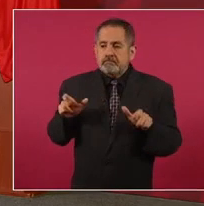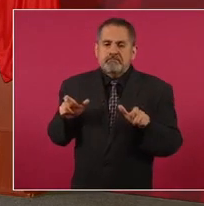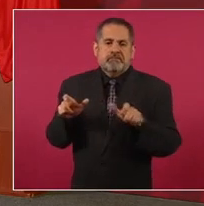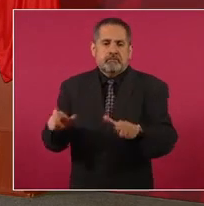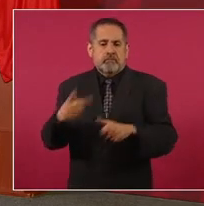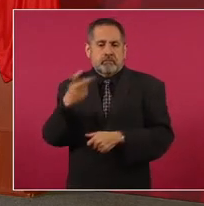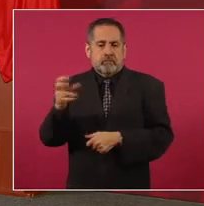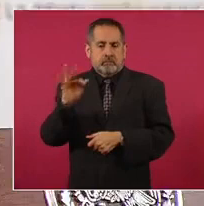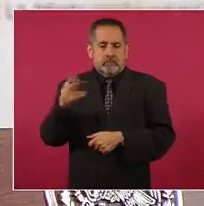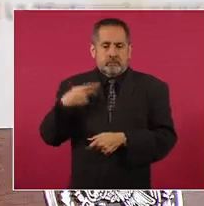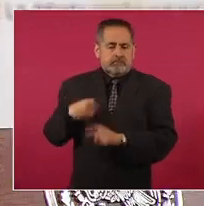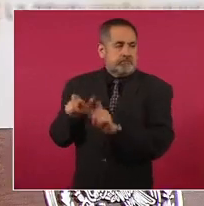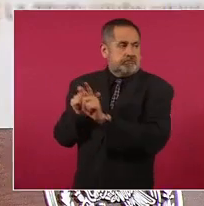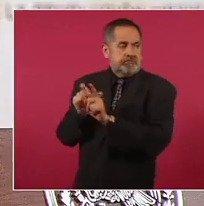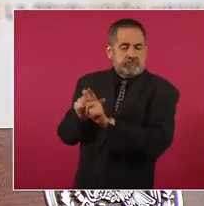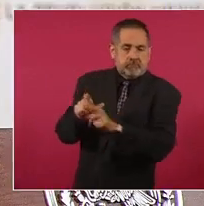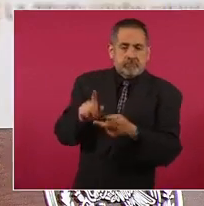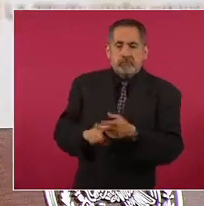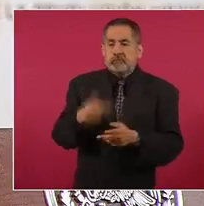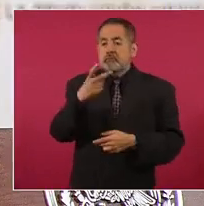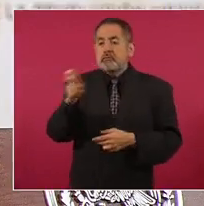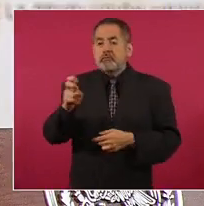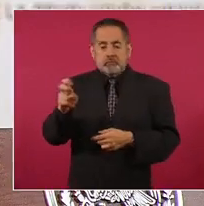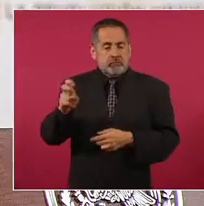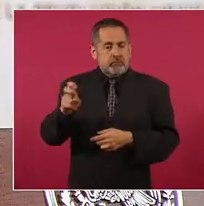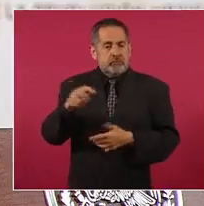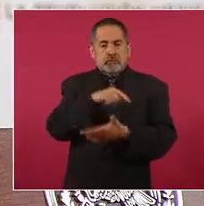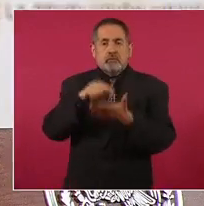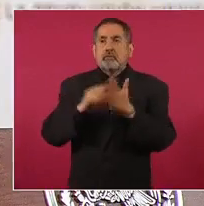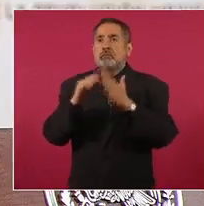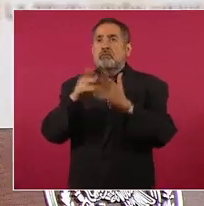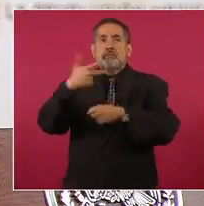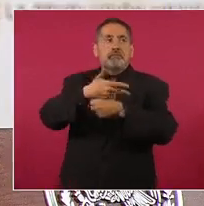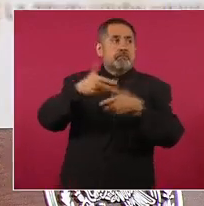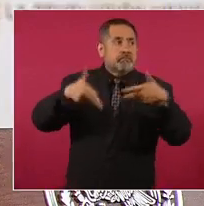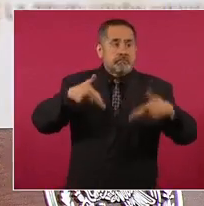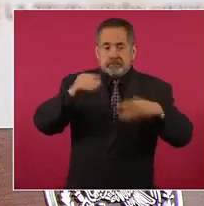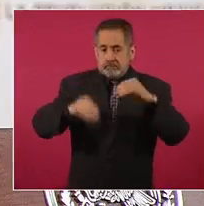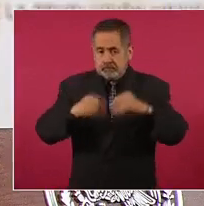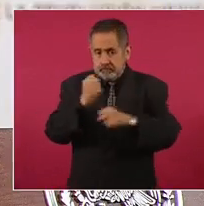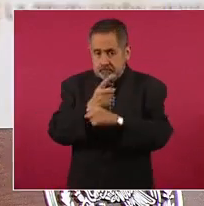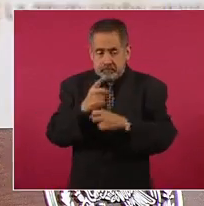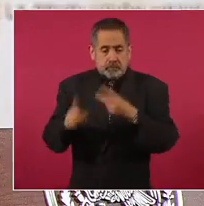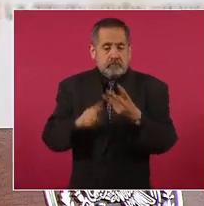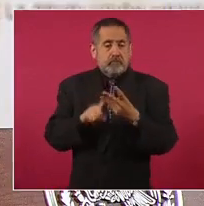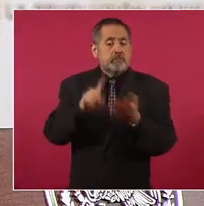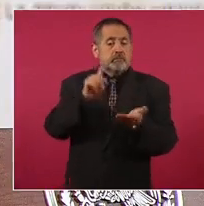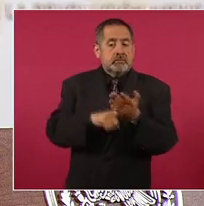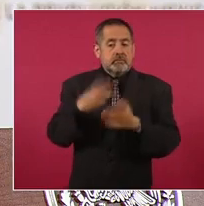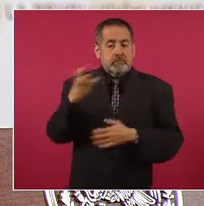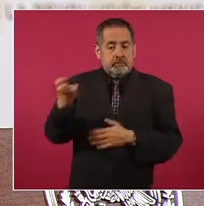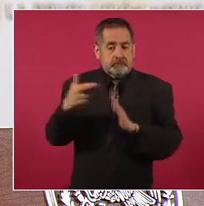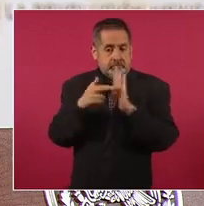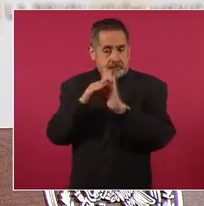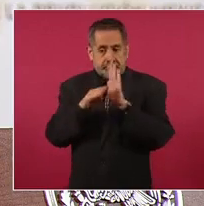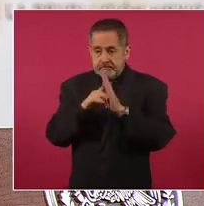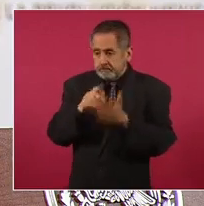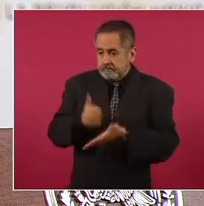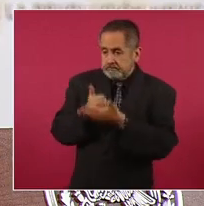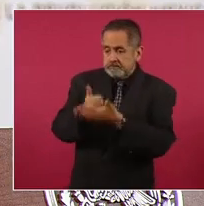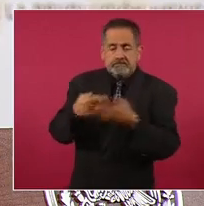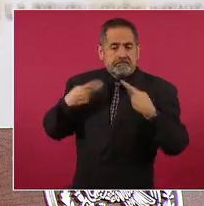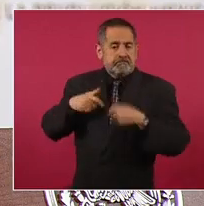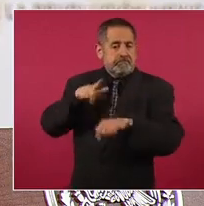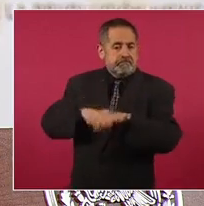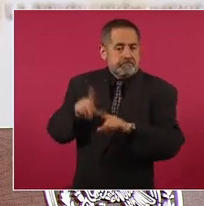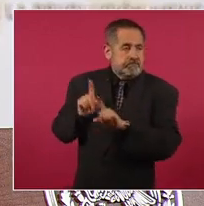elementos, más de 700 domicilios equipados con infraestructura de seguridad, más de 1.300 medidas de protección en asistencia